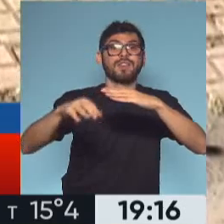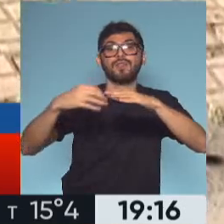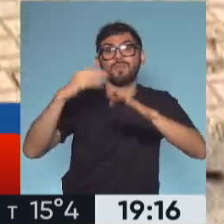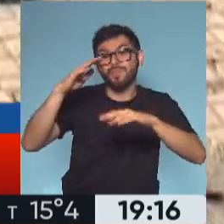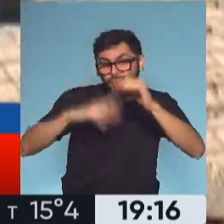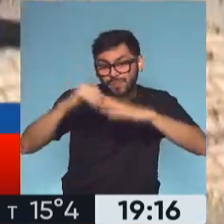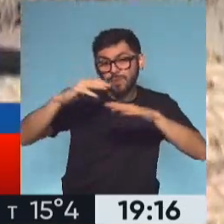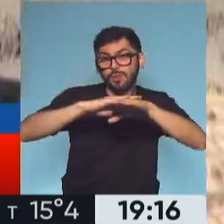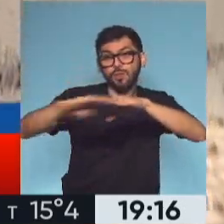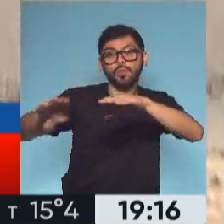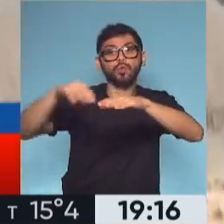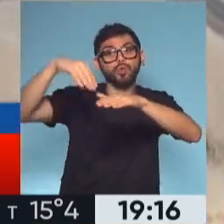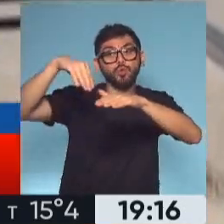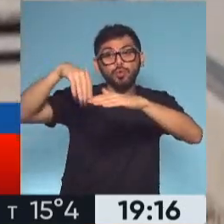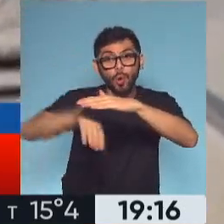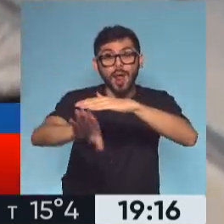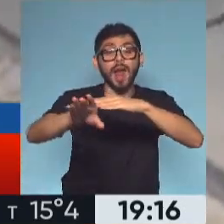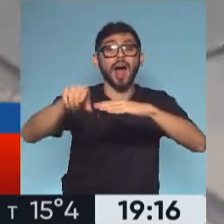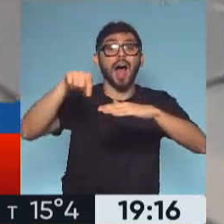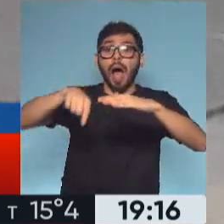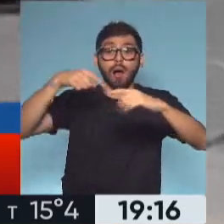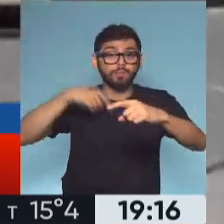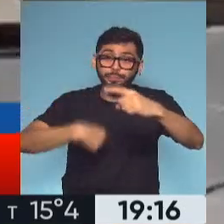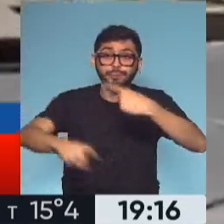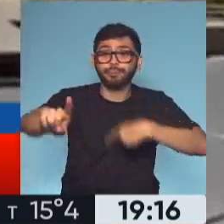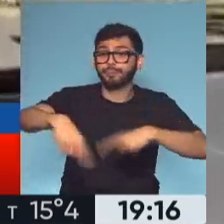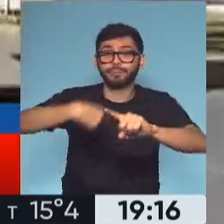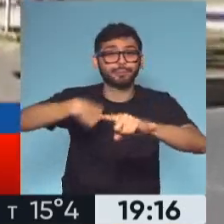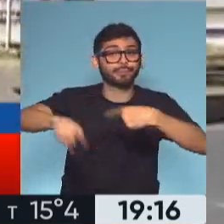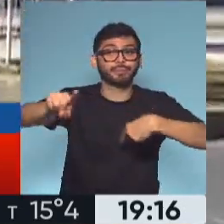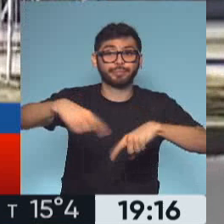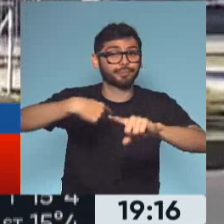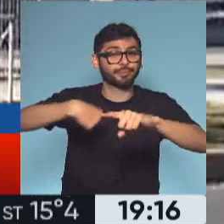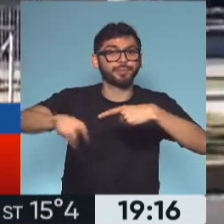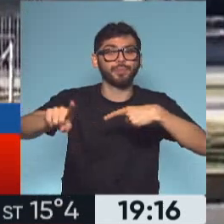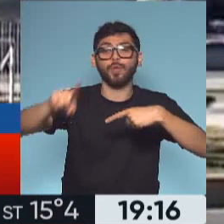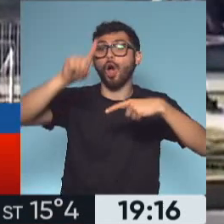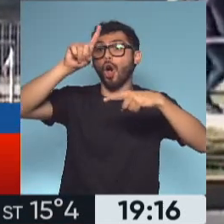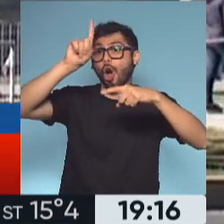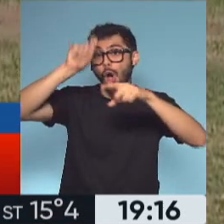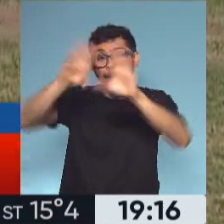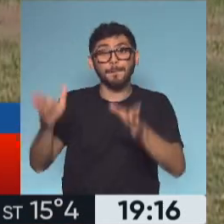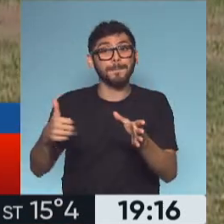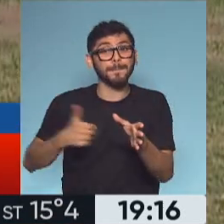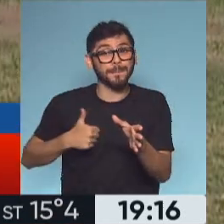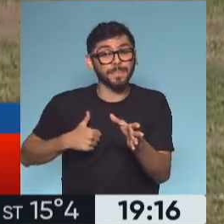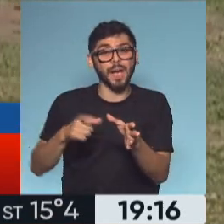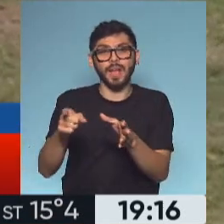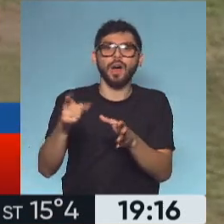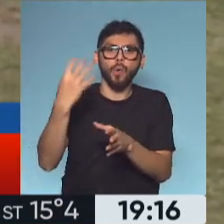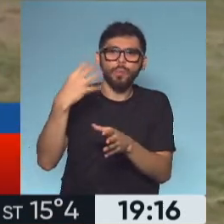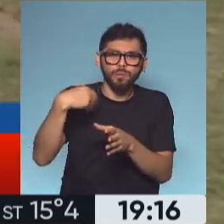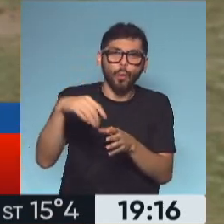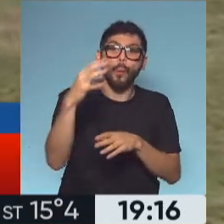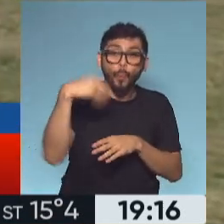posteriormente, va a haber un flujo permanente. El hospital de campaña va a contar con 40 camas de